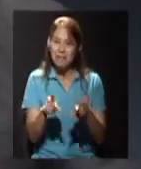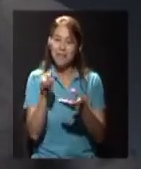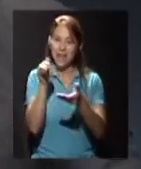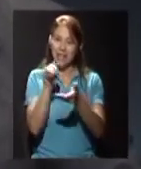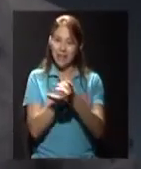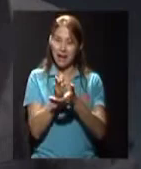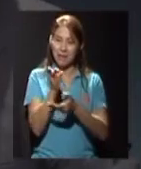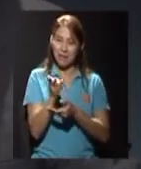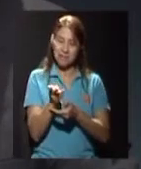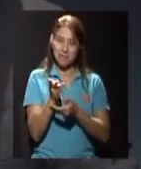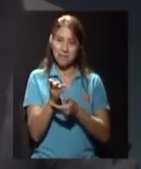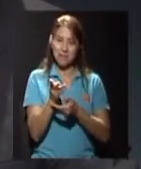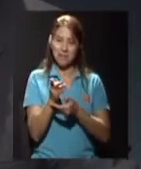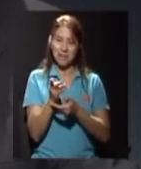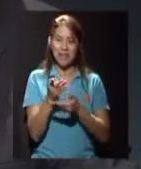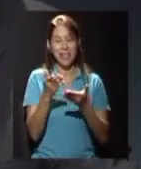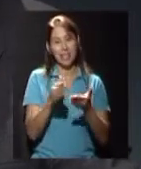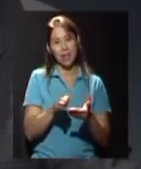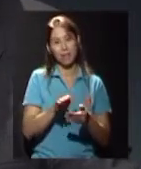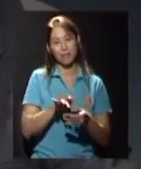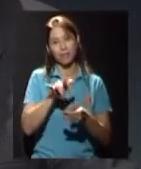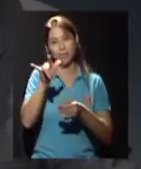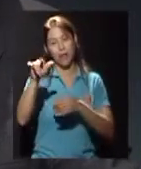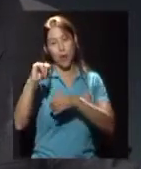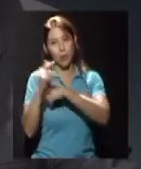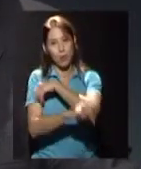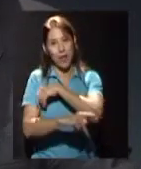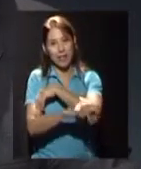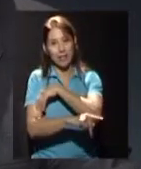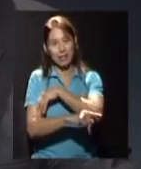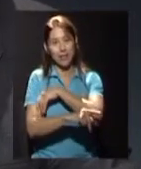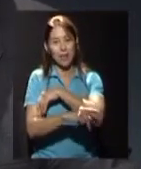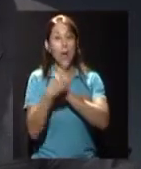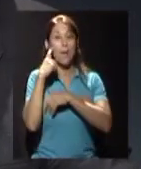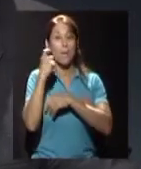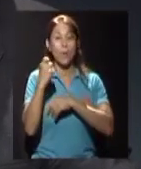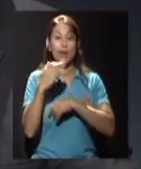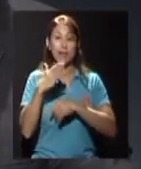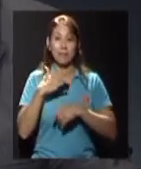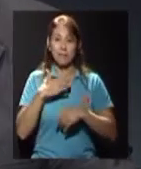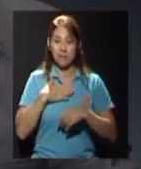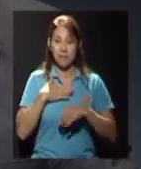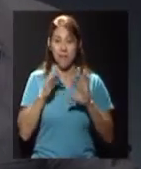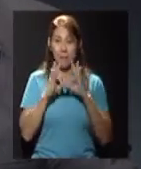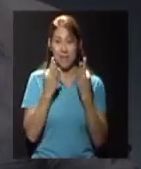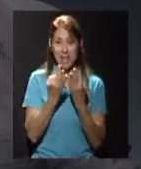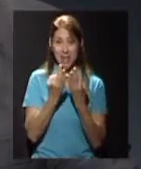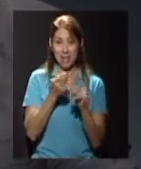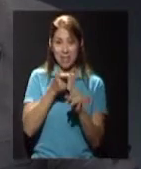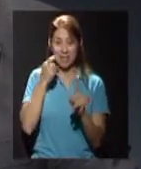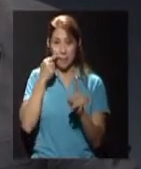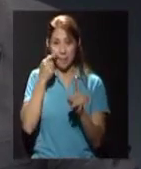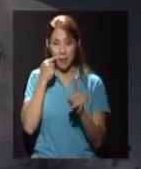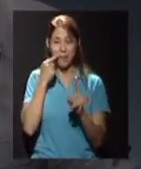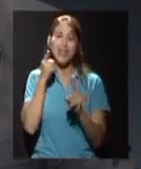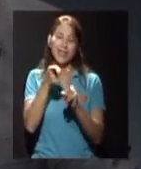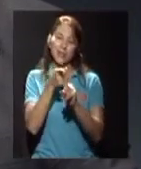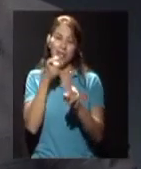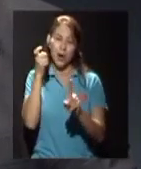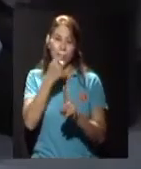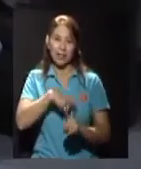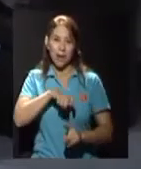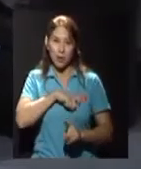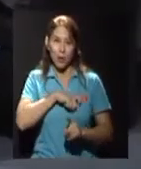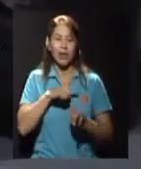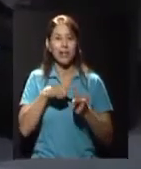de irme del país ya que mi familia por parte de mi padre pues es de origen español tenía la posibilidad de